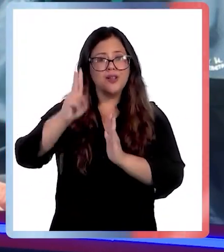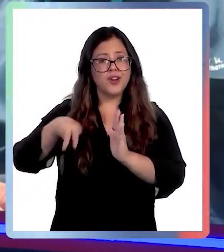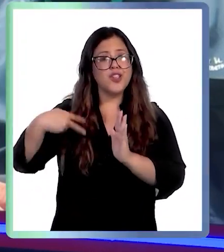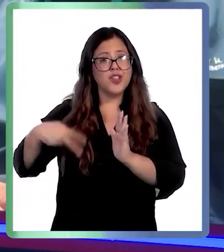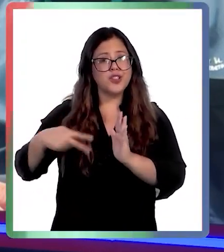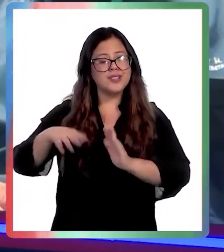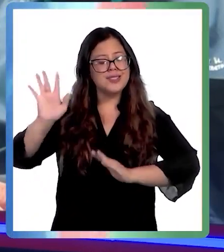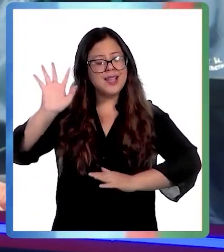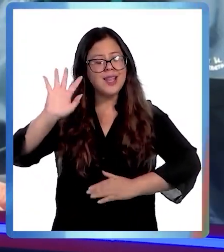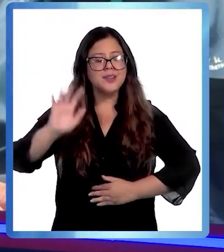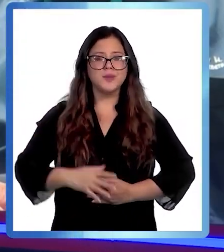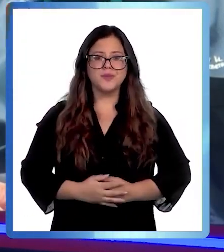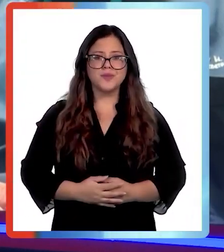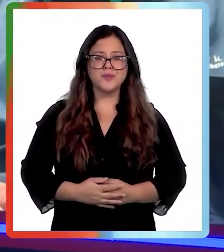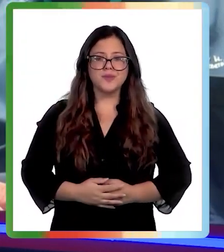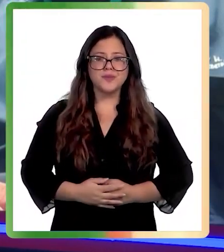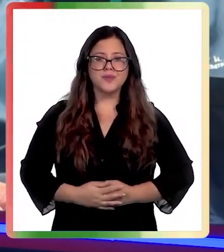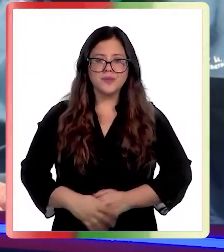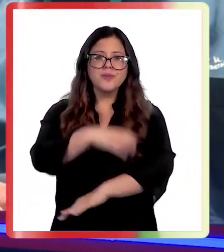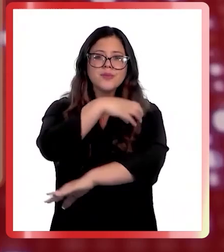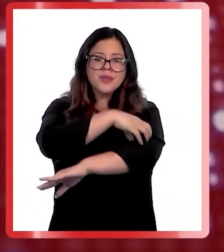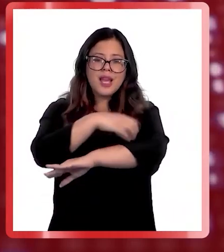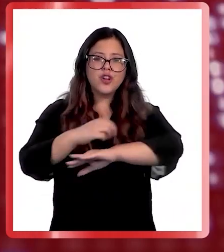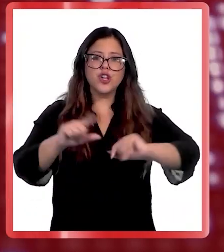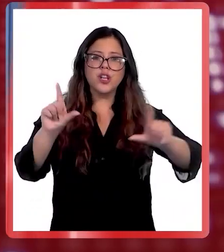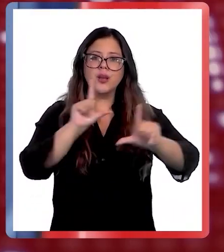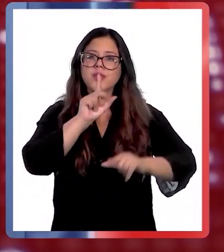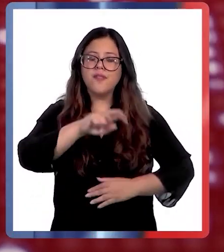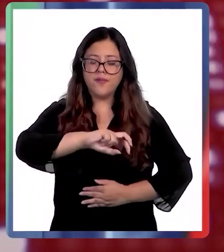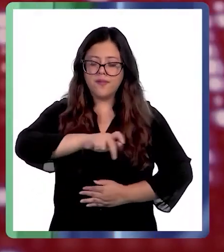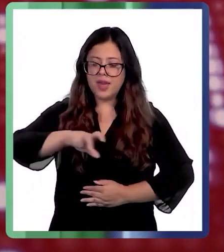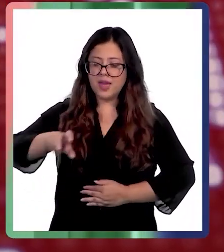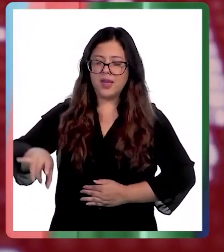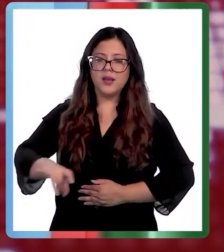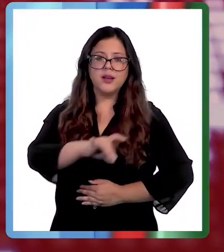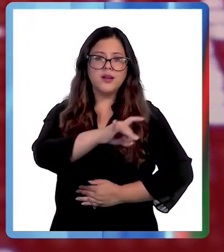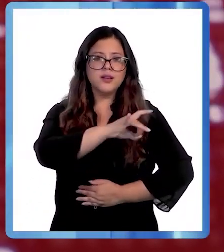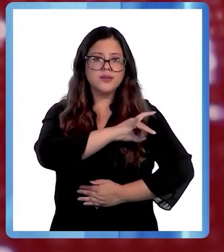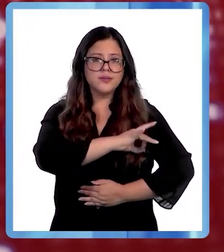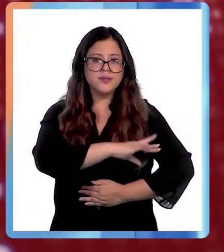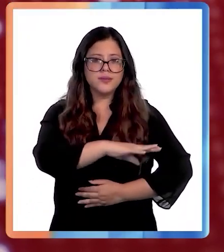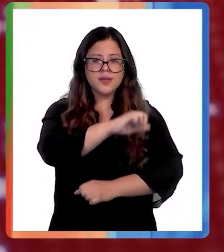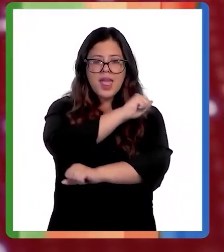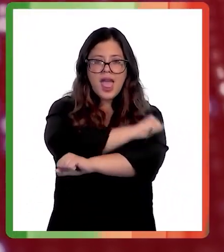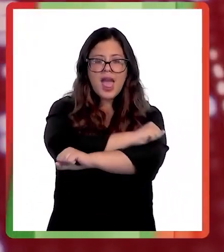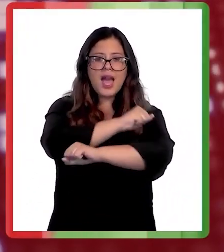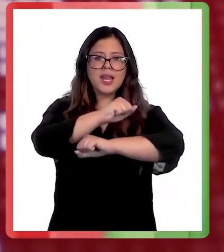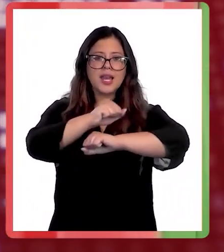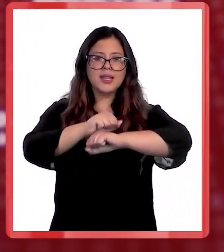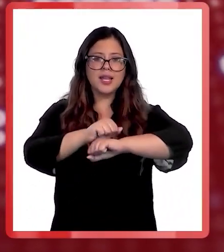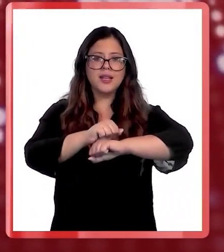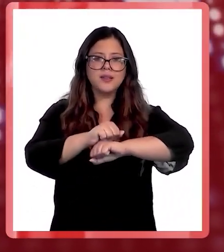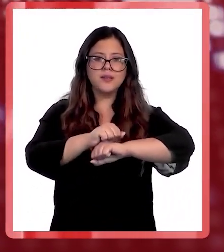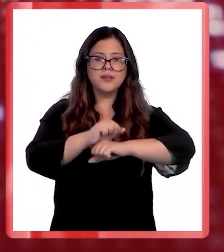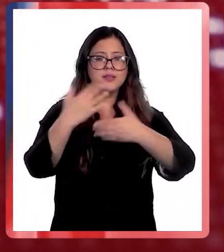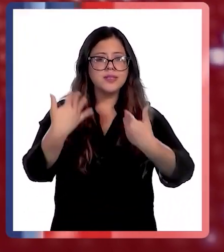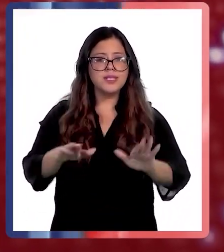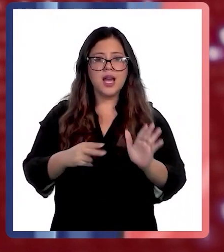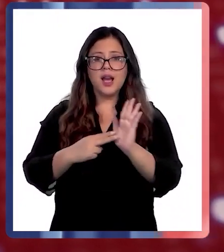de Portavoz Noticias. Chao, chao. Asociación Regional de Canales de Televisión de Señal Abierta